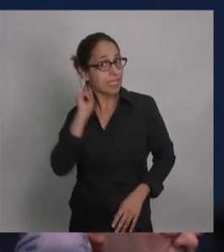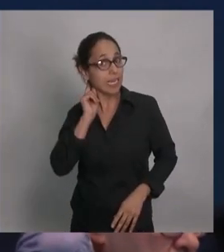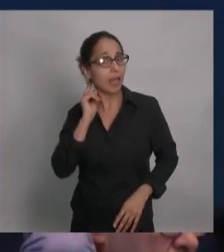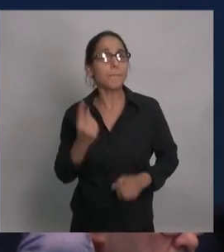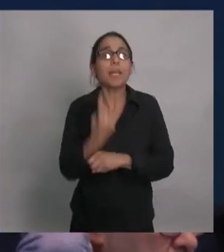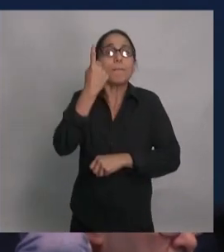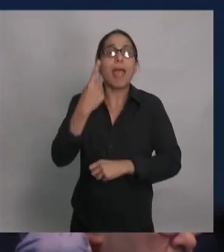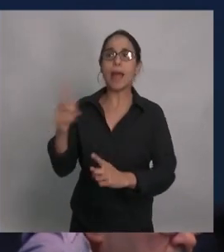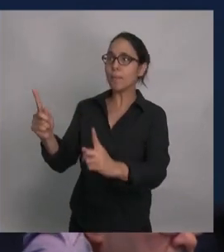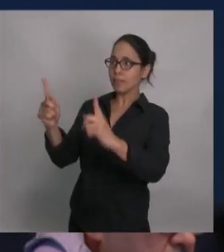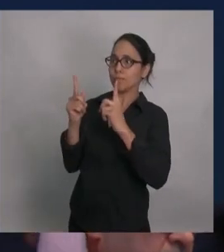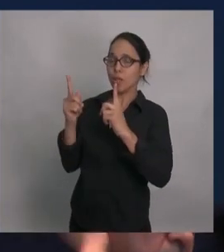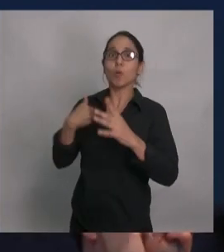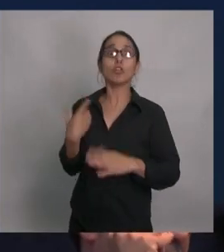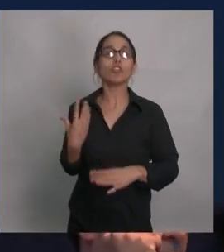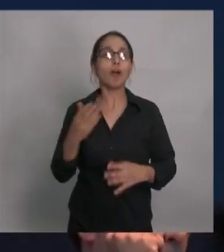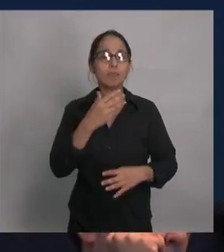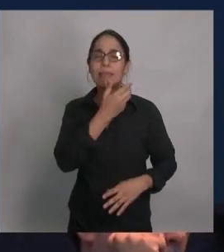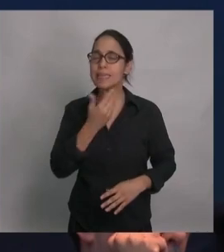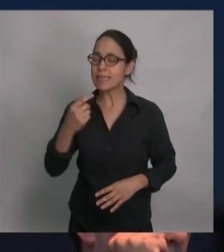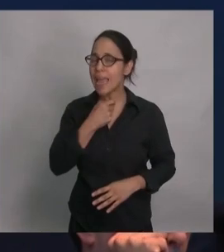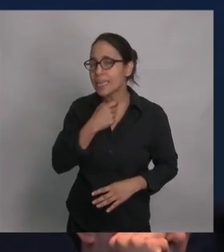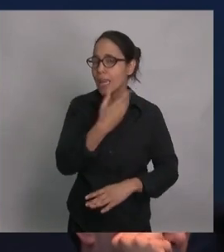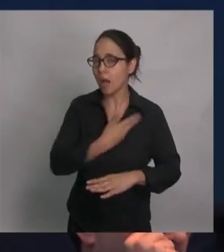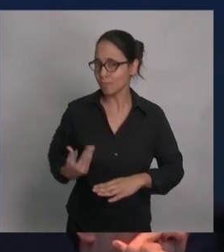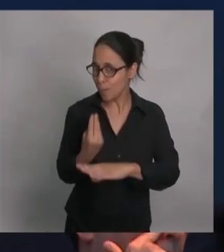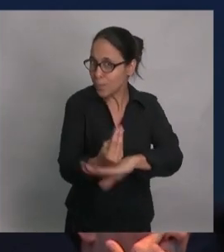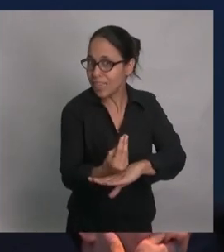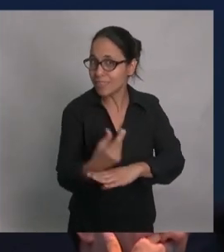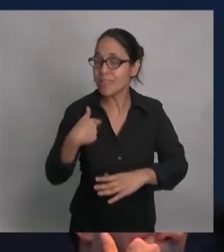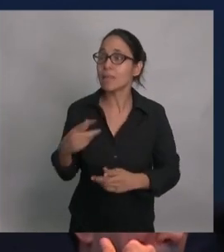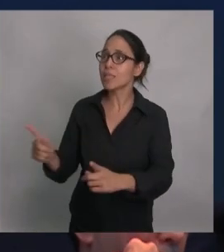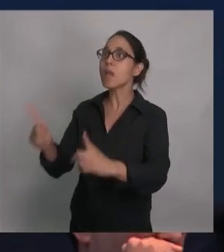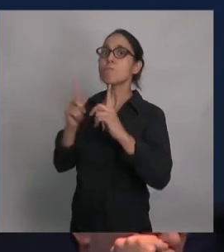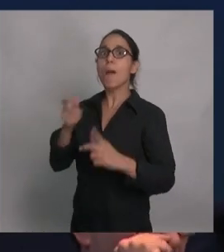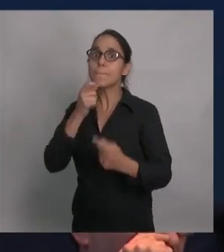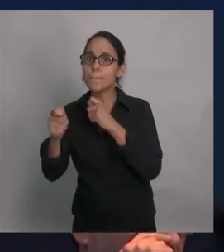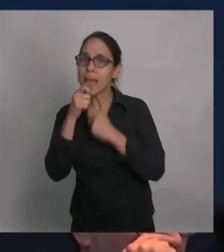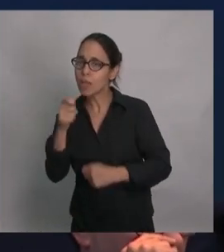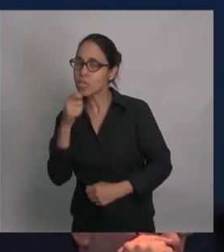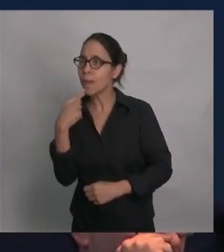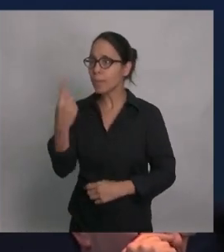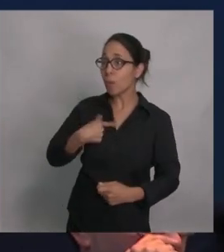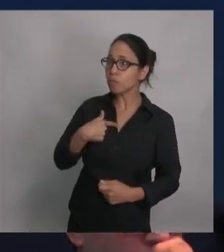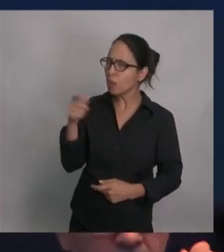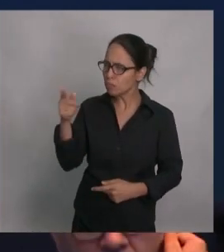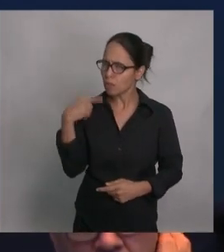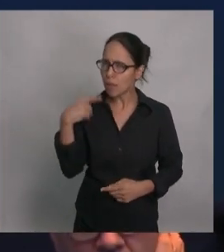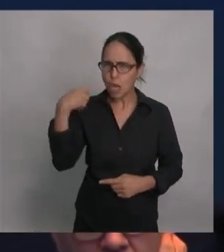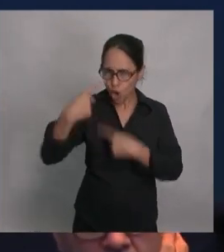comunicación, cuando me convertí en candidata presidencial, me preguntaron si todavía creía en el aborto libre. Y yo dije sí.